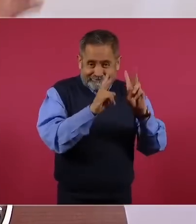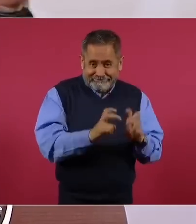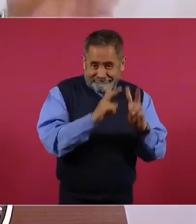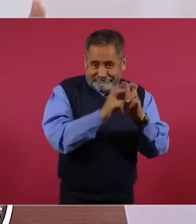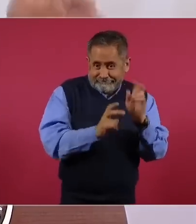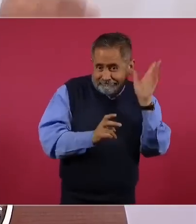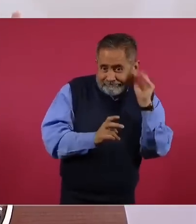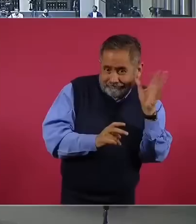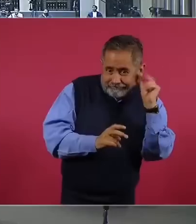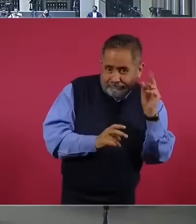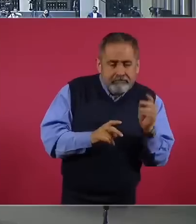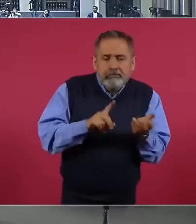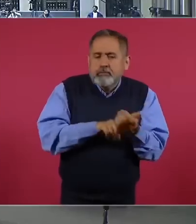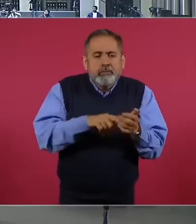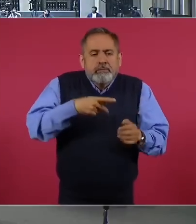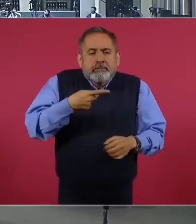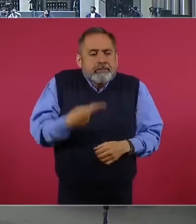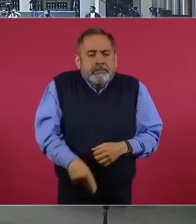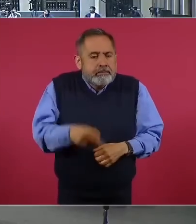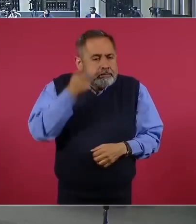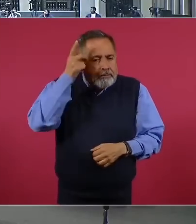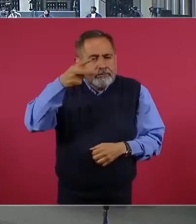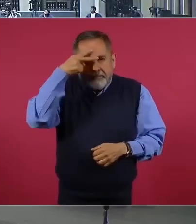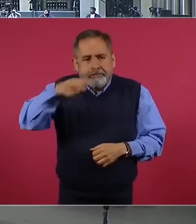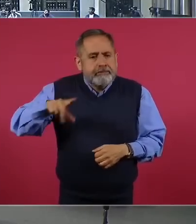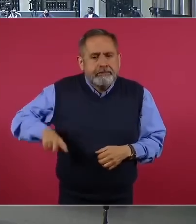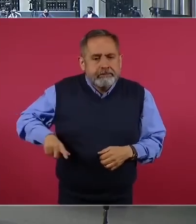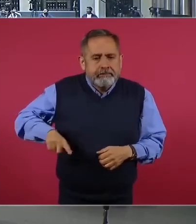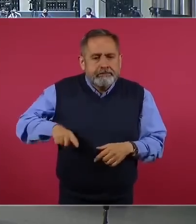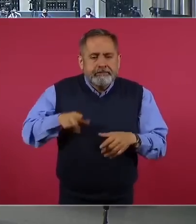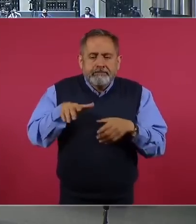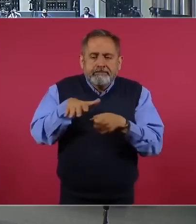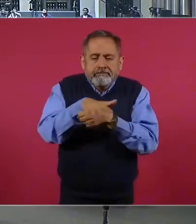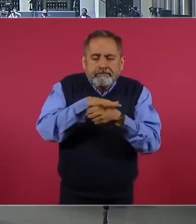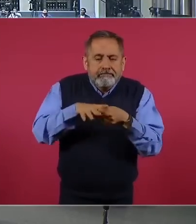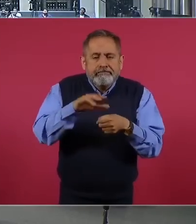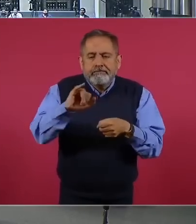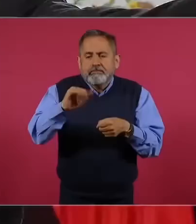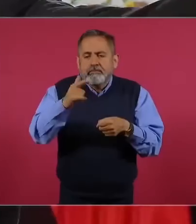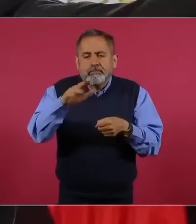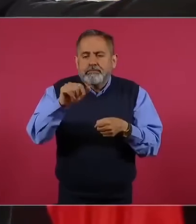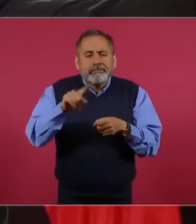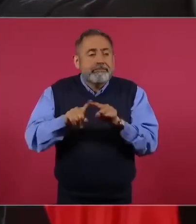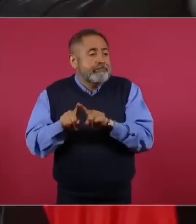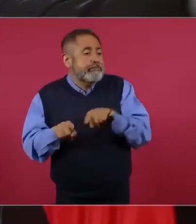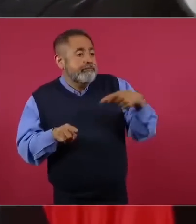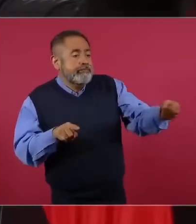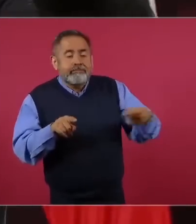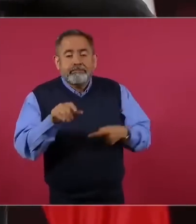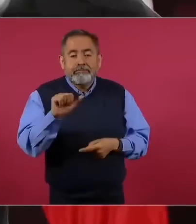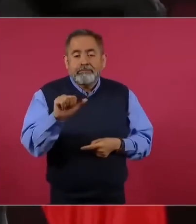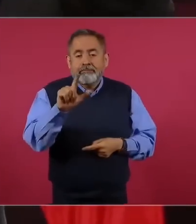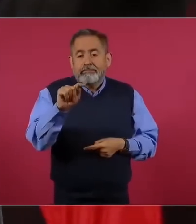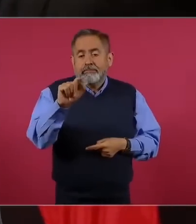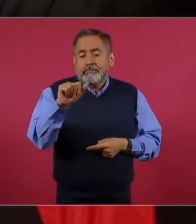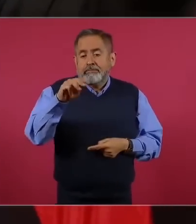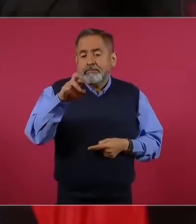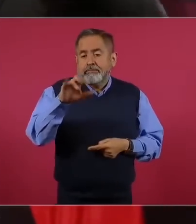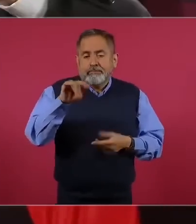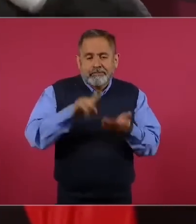además que no pertenece a Iguala, sino a Altamirano, quienes son de Guerrero